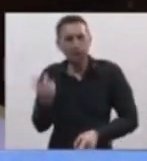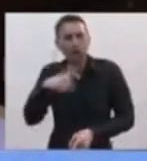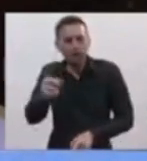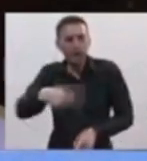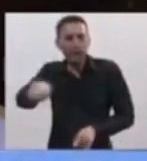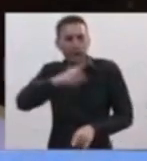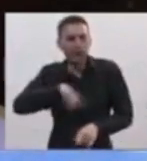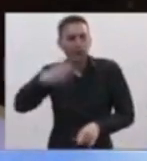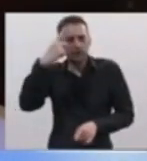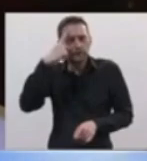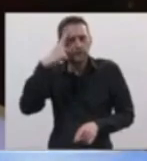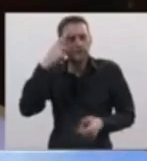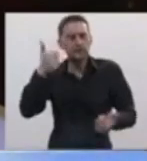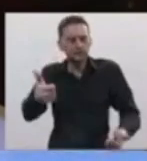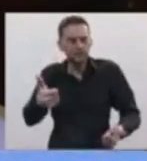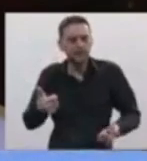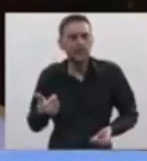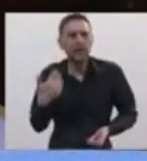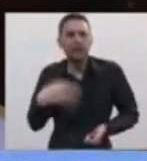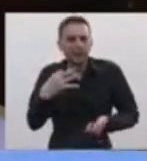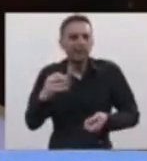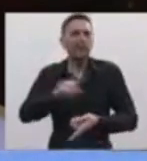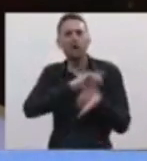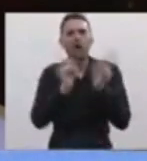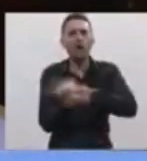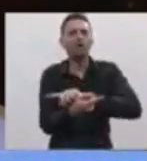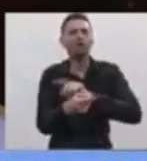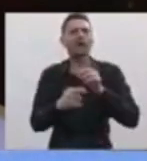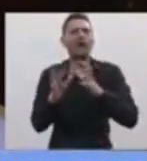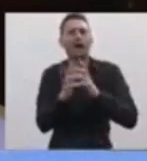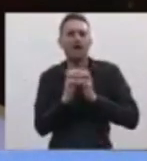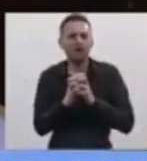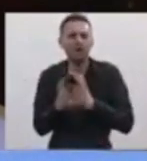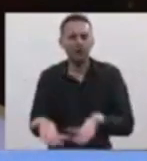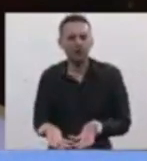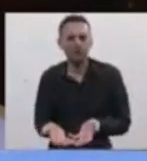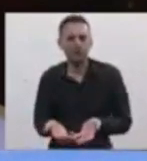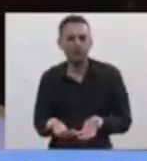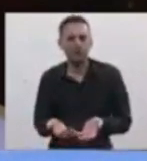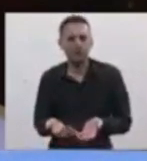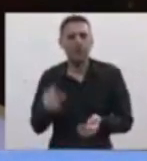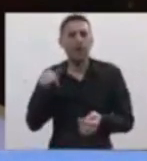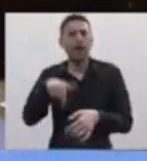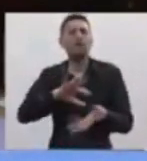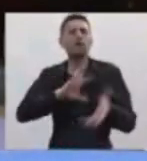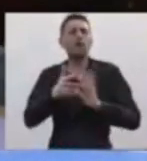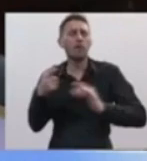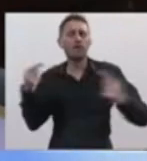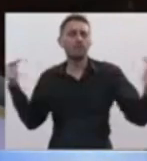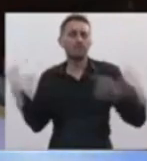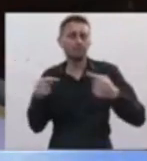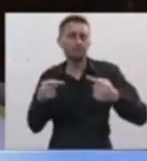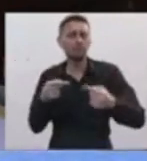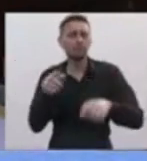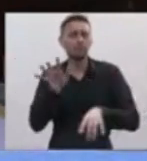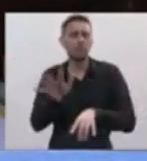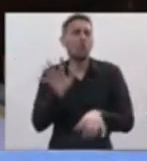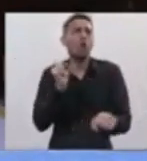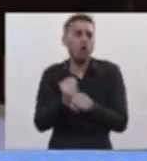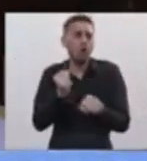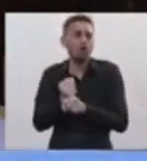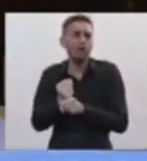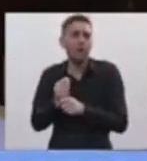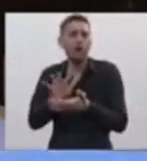como mínimo creemos que merece otra calidad de discusión y que esto va a contramano de lo que es una buena práctica